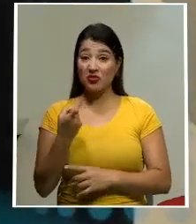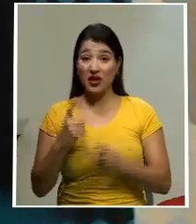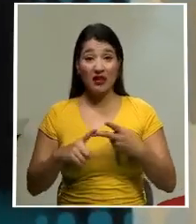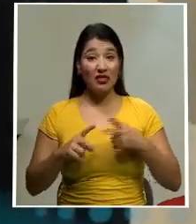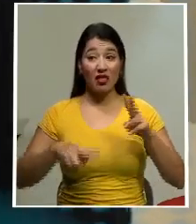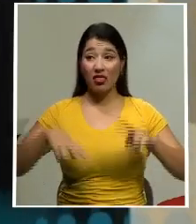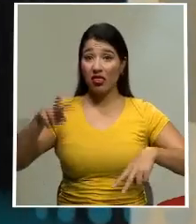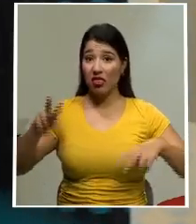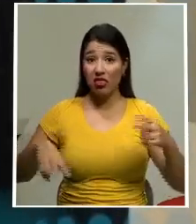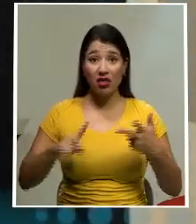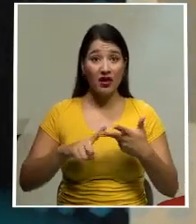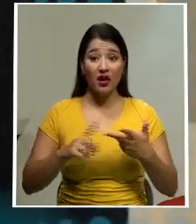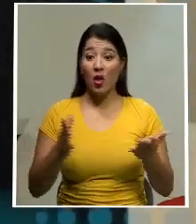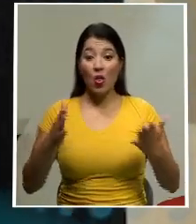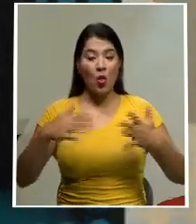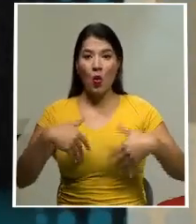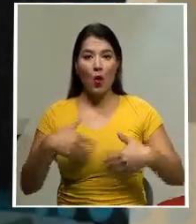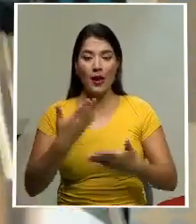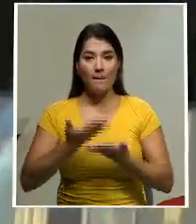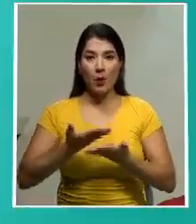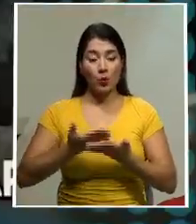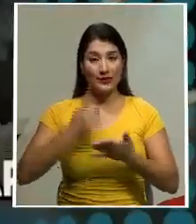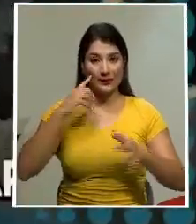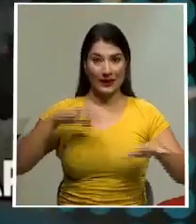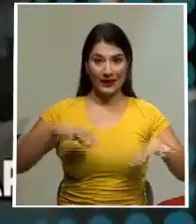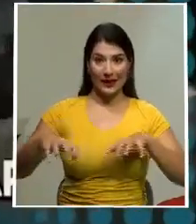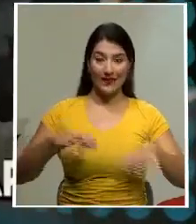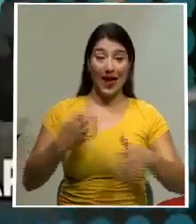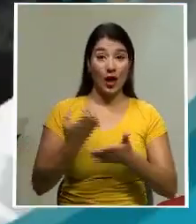faltas para la reactivación económica.